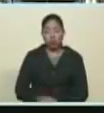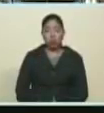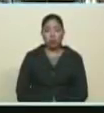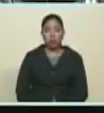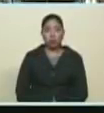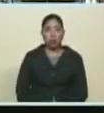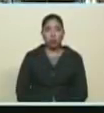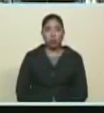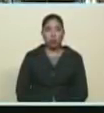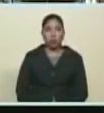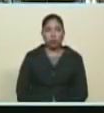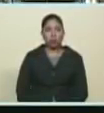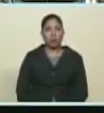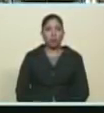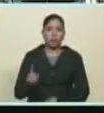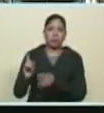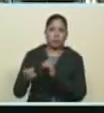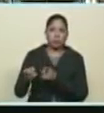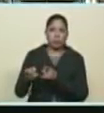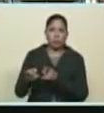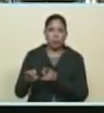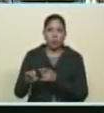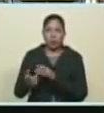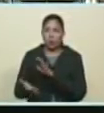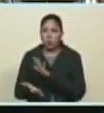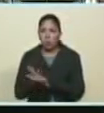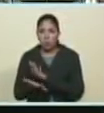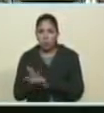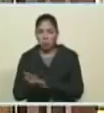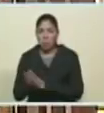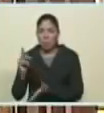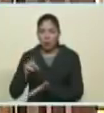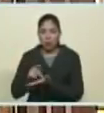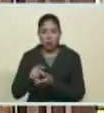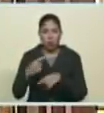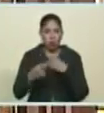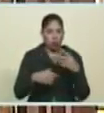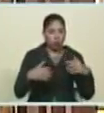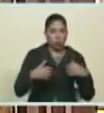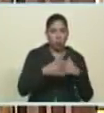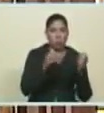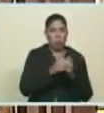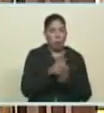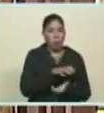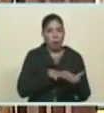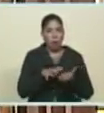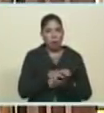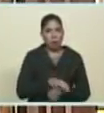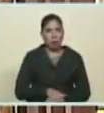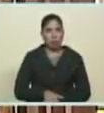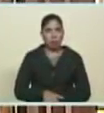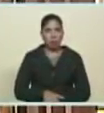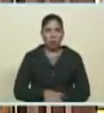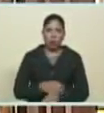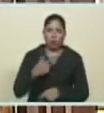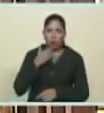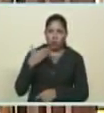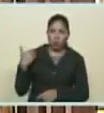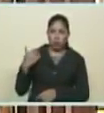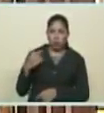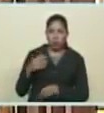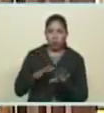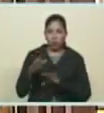2004. Y allí entonces unos se fueron por la abstención y otros por la participación. Tuvimos una buena victoria parecida a la del 15 de octubre, ¿verdad, Elías? Muy